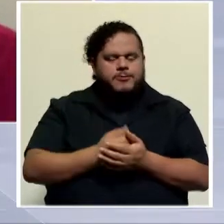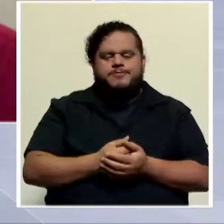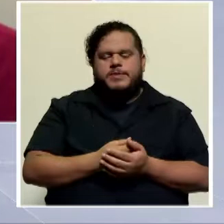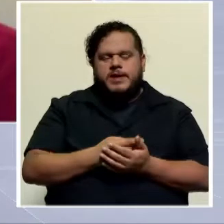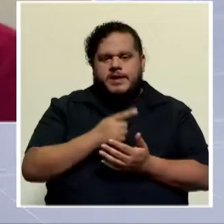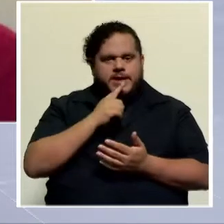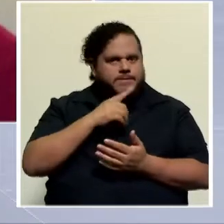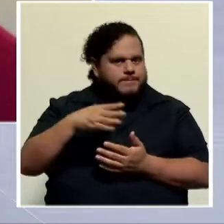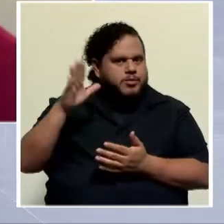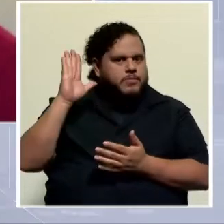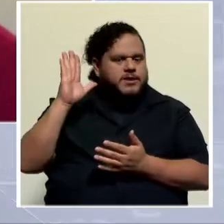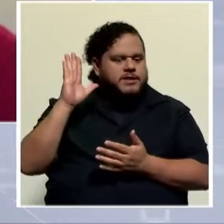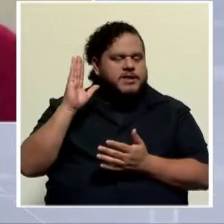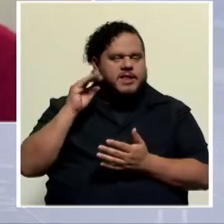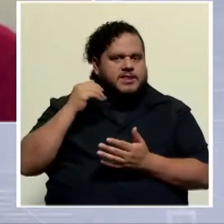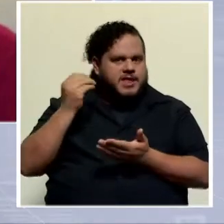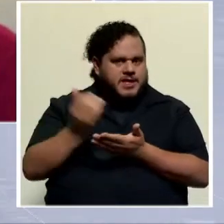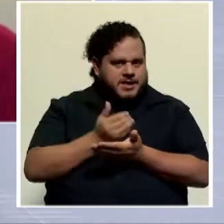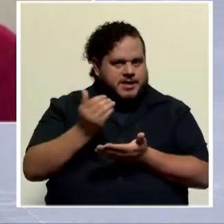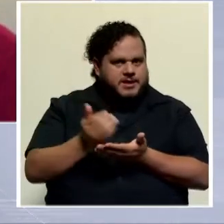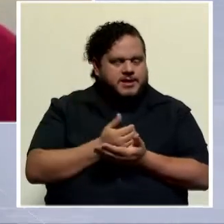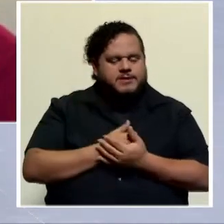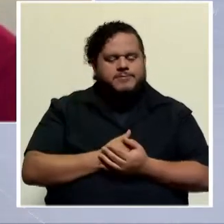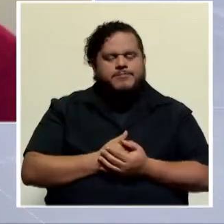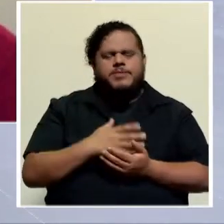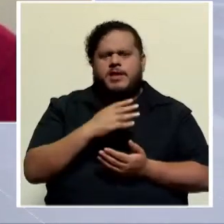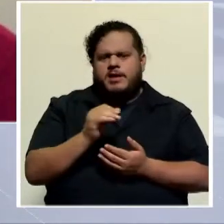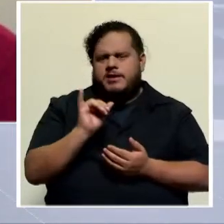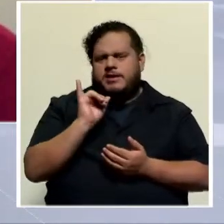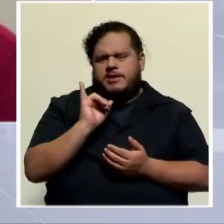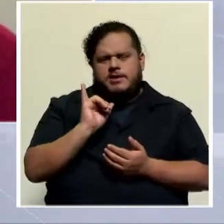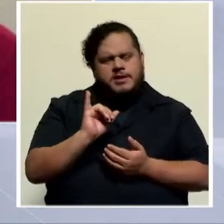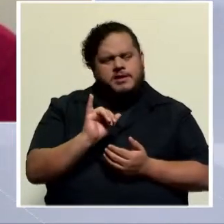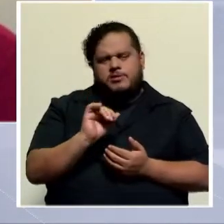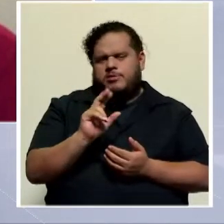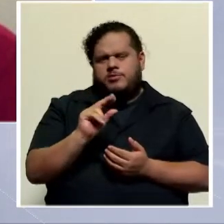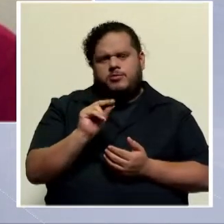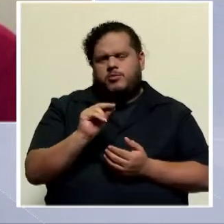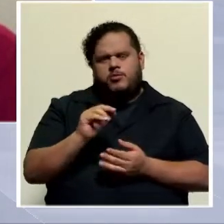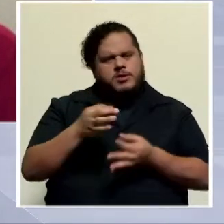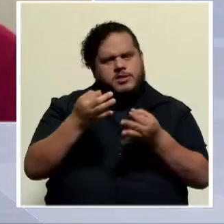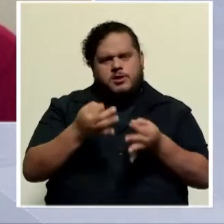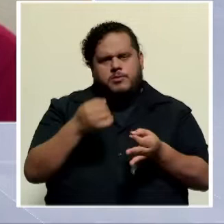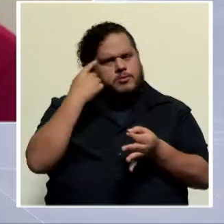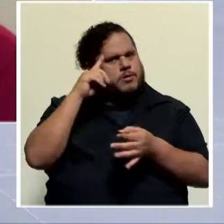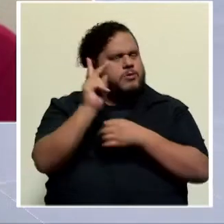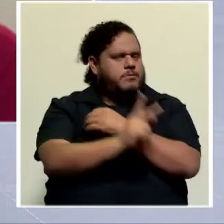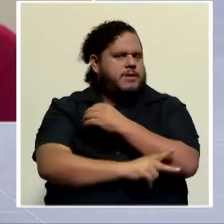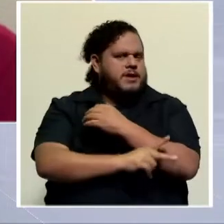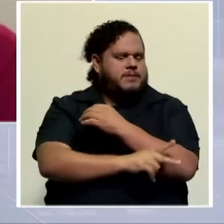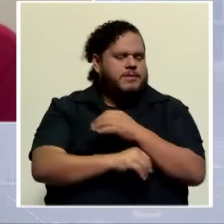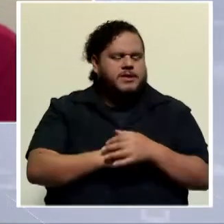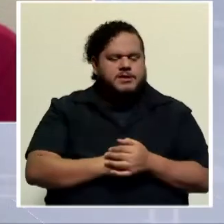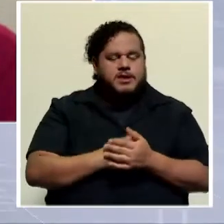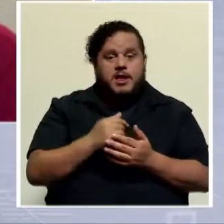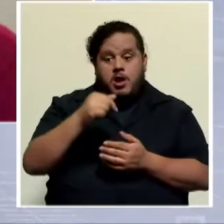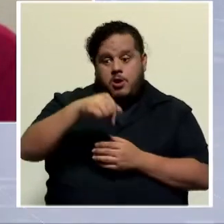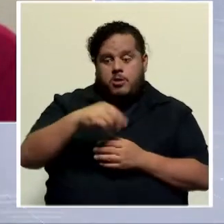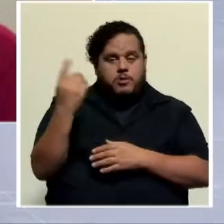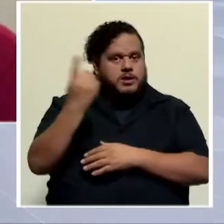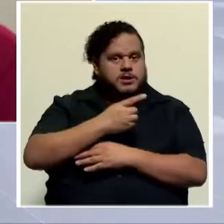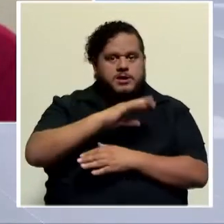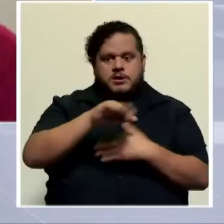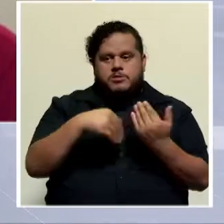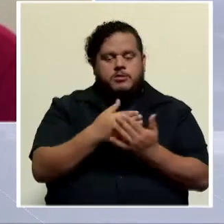promesas de ganancias, ¿no? Y eso es algo que no solo no está comprobado para el país. Es más, hoy en día creo que